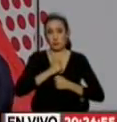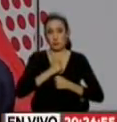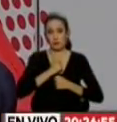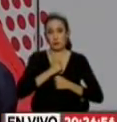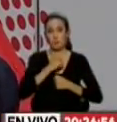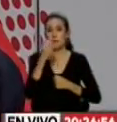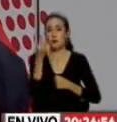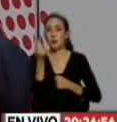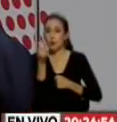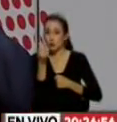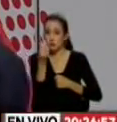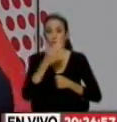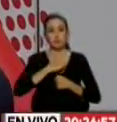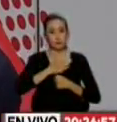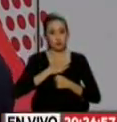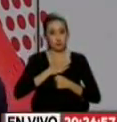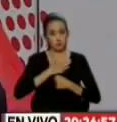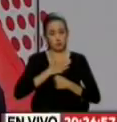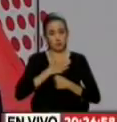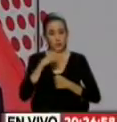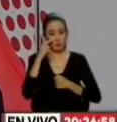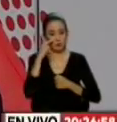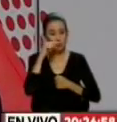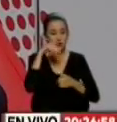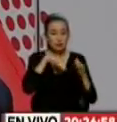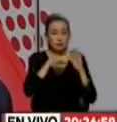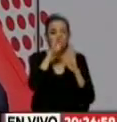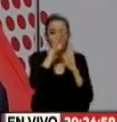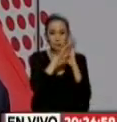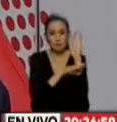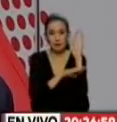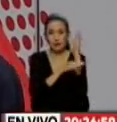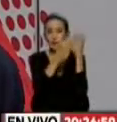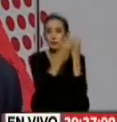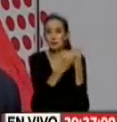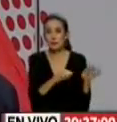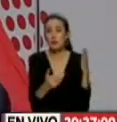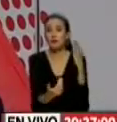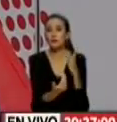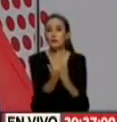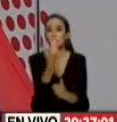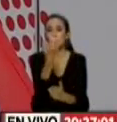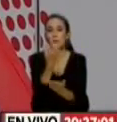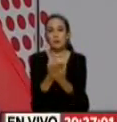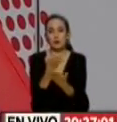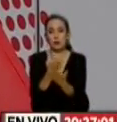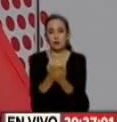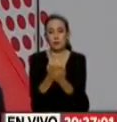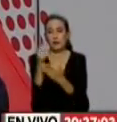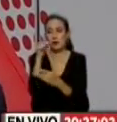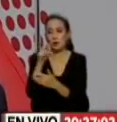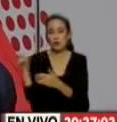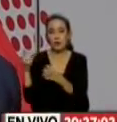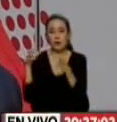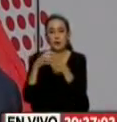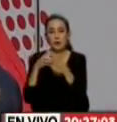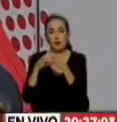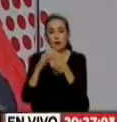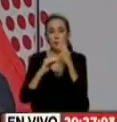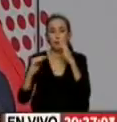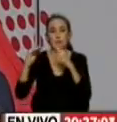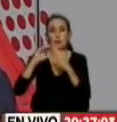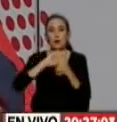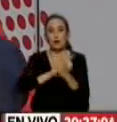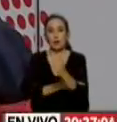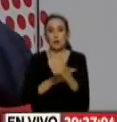bolívar se termina carcomiendo por la hiperinflación y se nombra un nuevo cono monetario. Y este le vamos a llamar un bolívar fuerte. Que